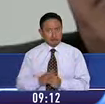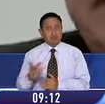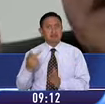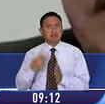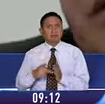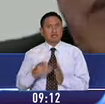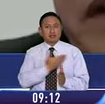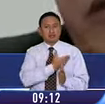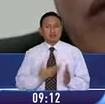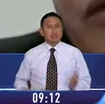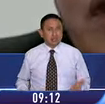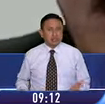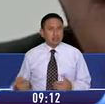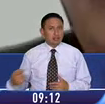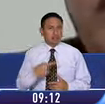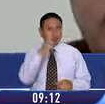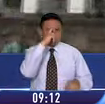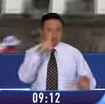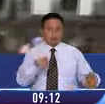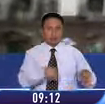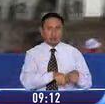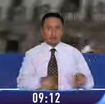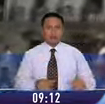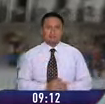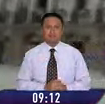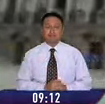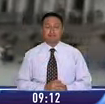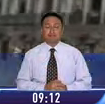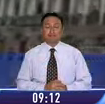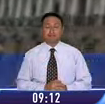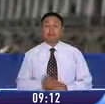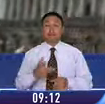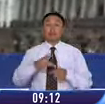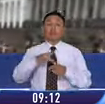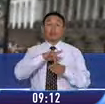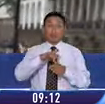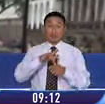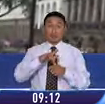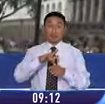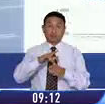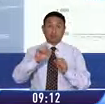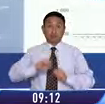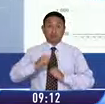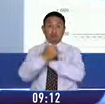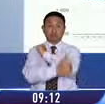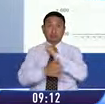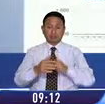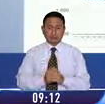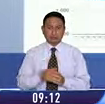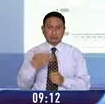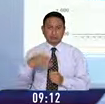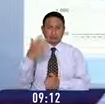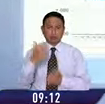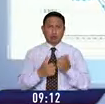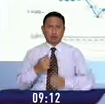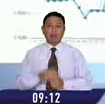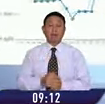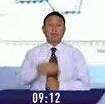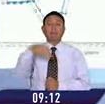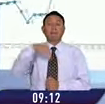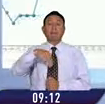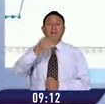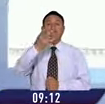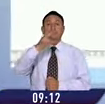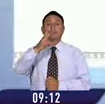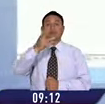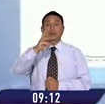hacer el presidente con respecto a esos acuerdos. Y si es hablar del riesgo país, también hay un camino lleno de incertidumbre. Ese martes 16